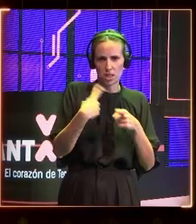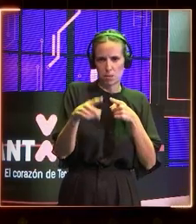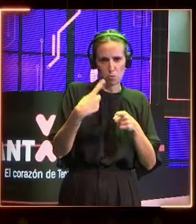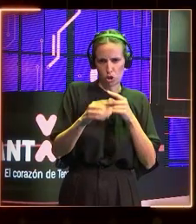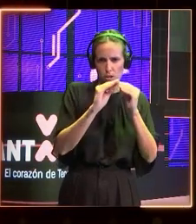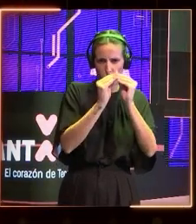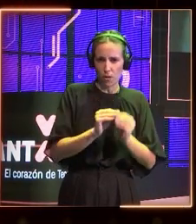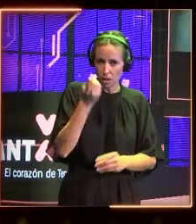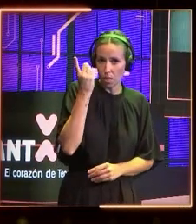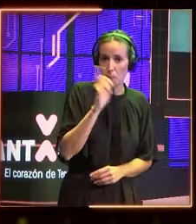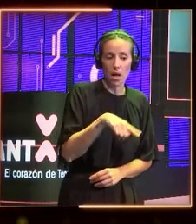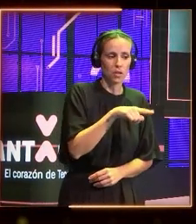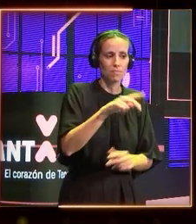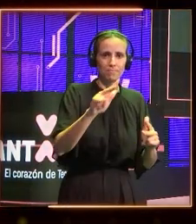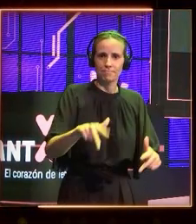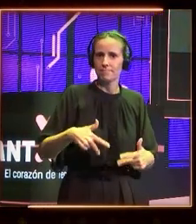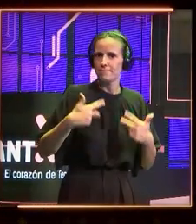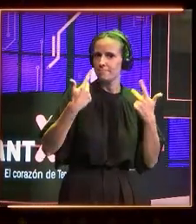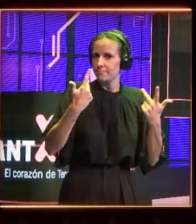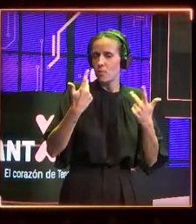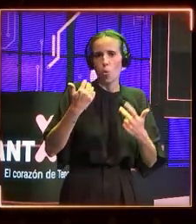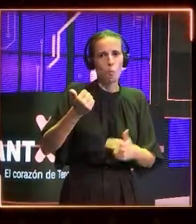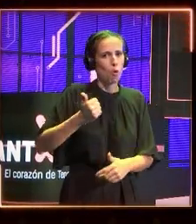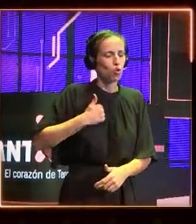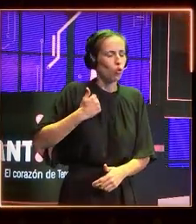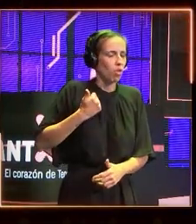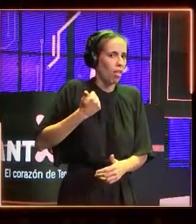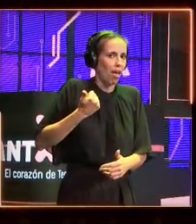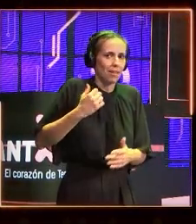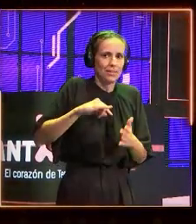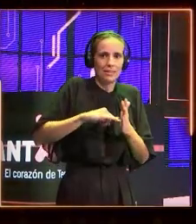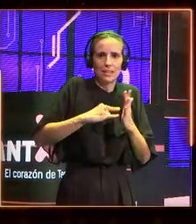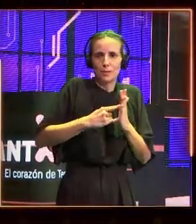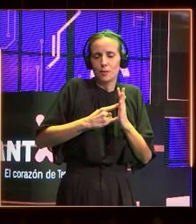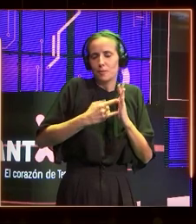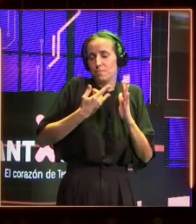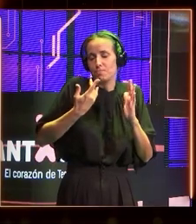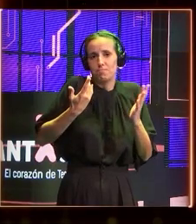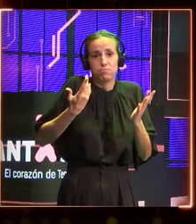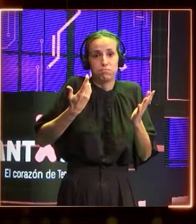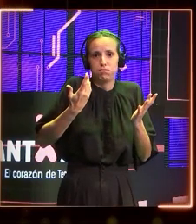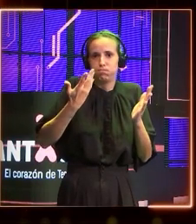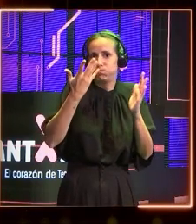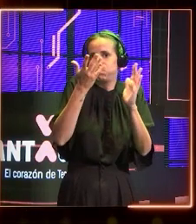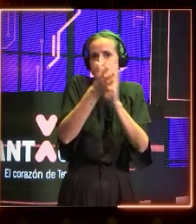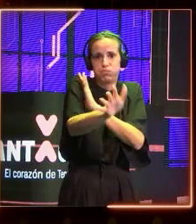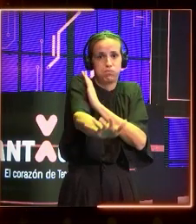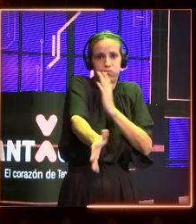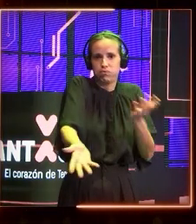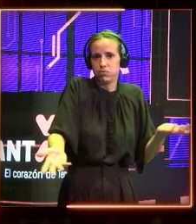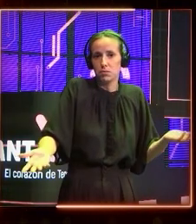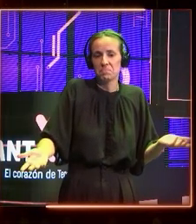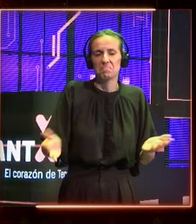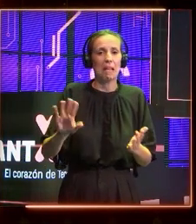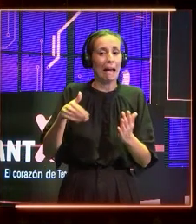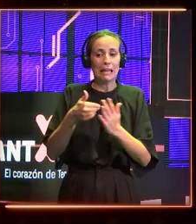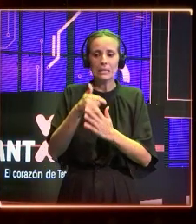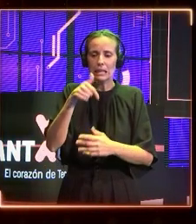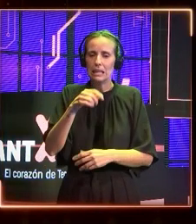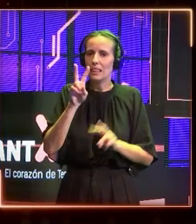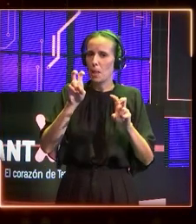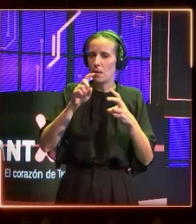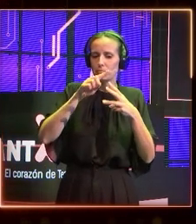posibilidades que nos brinda esta tecnología Pues la verdad es que son eh infinitas y hasta aquí pues Bueno un poco esa